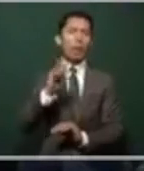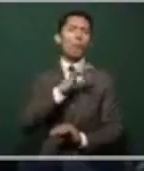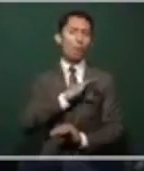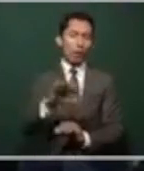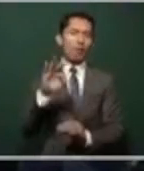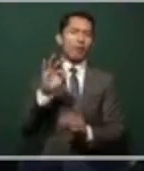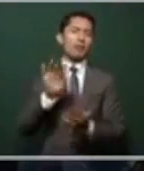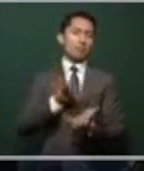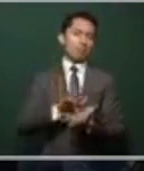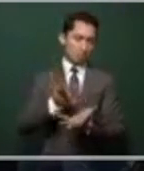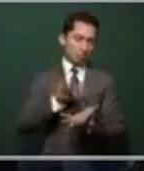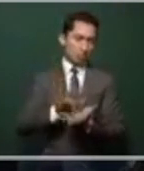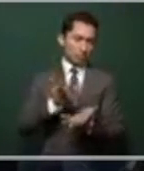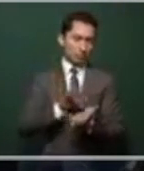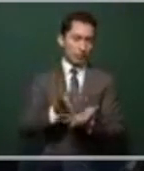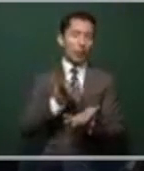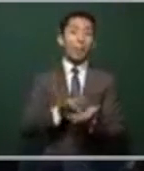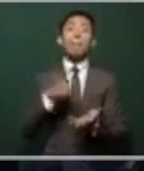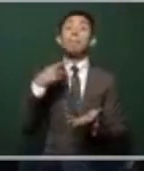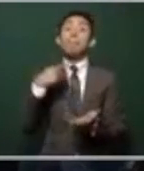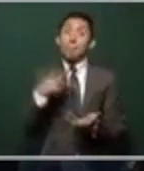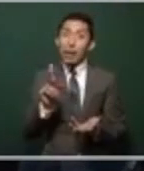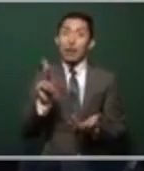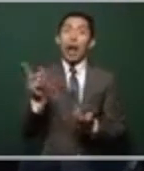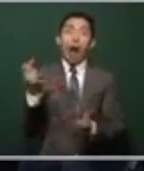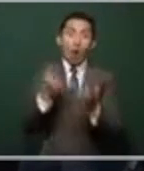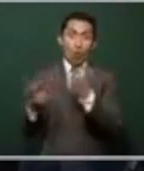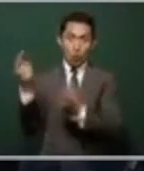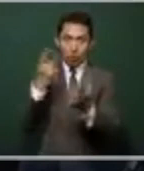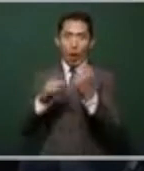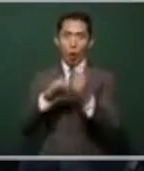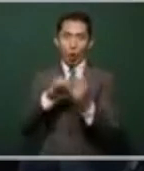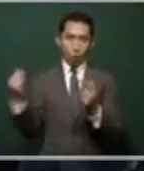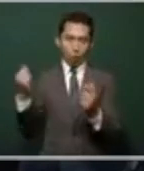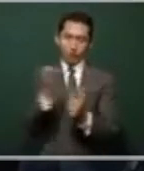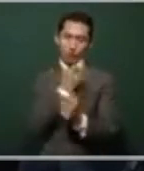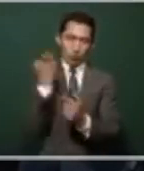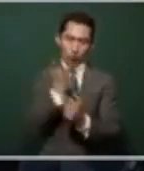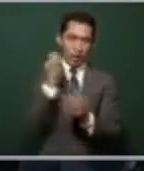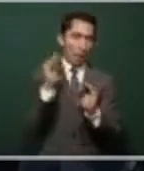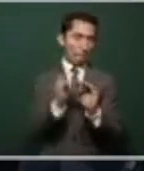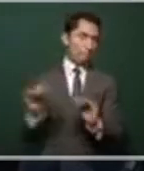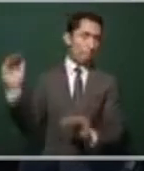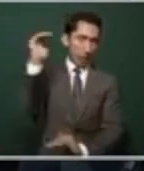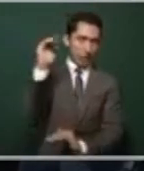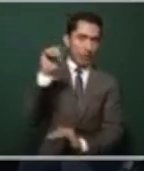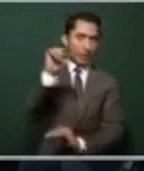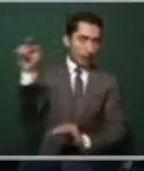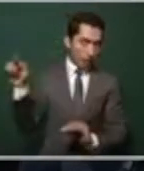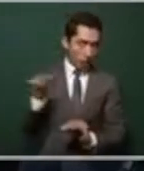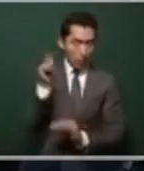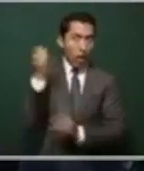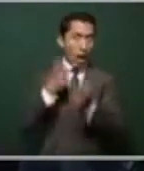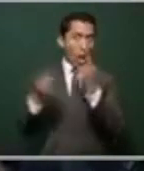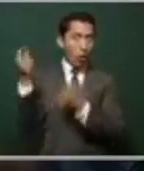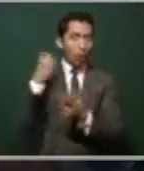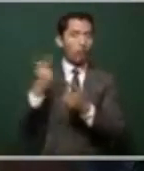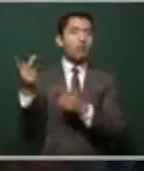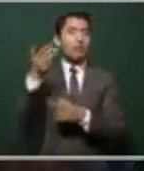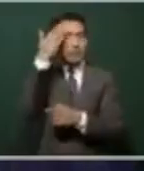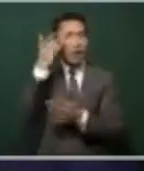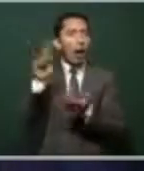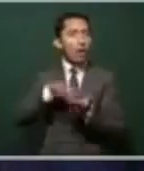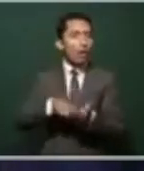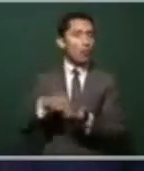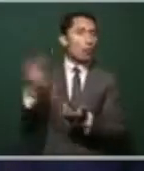Sin embargo, algunas instituciones superiores han sido utilizadas como botín político y